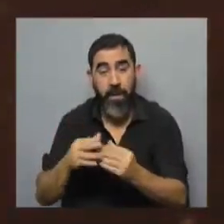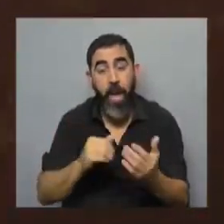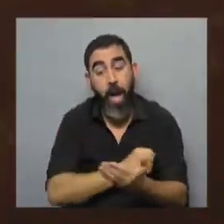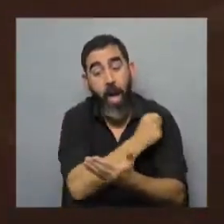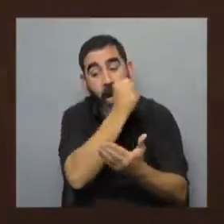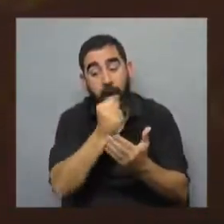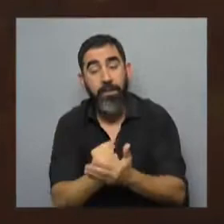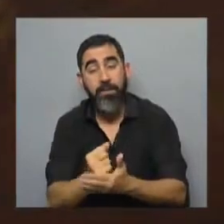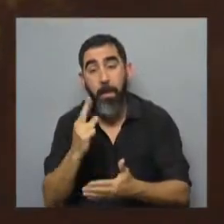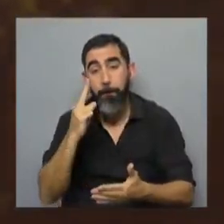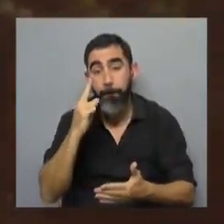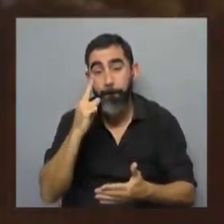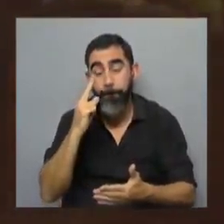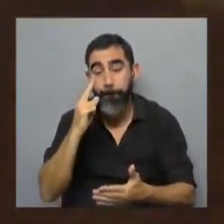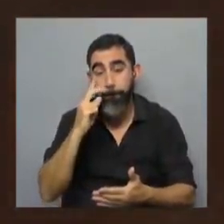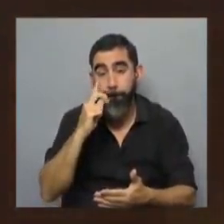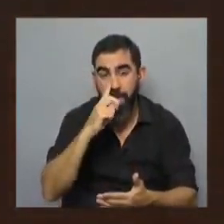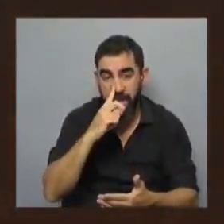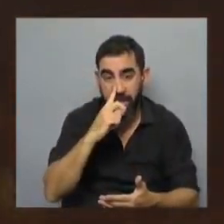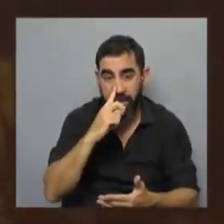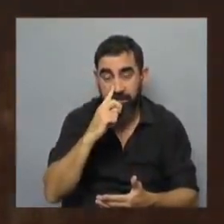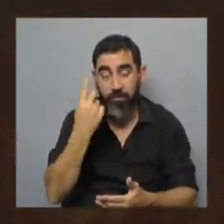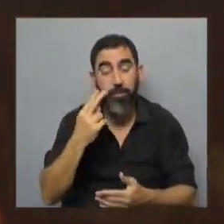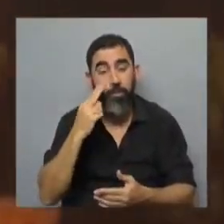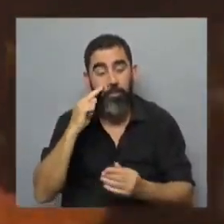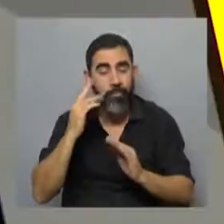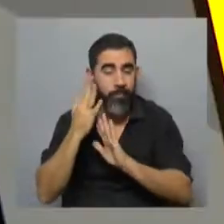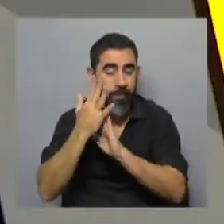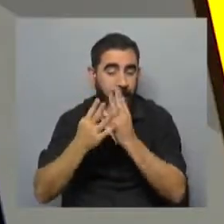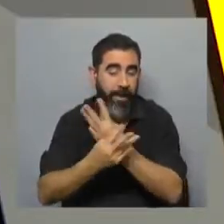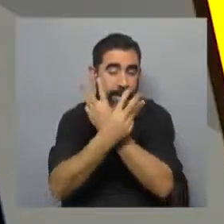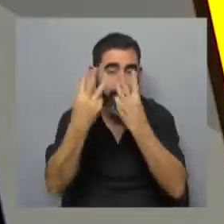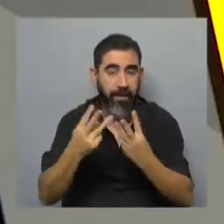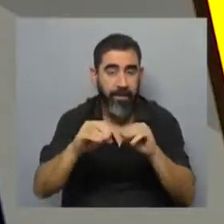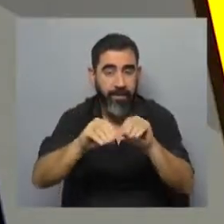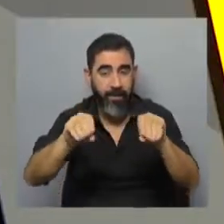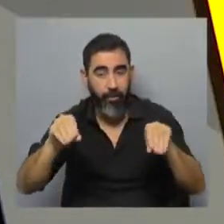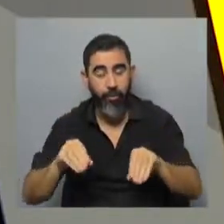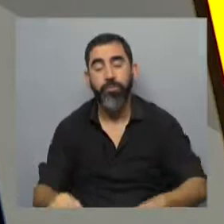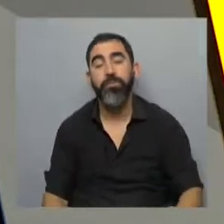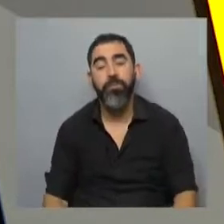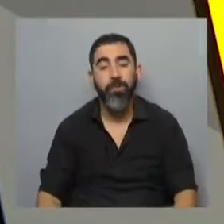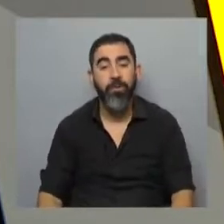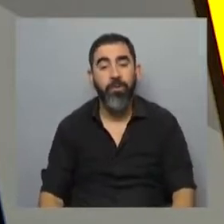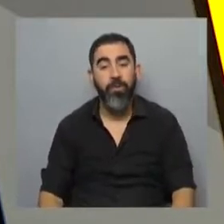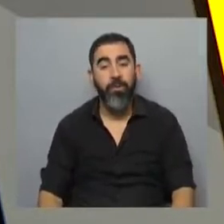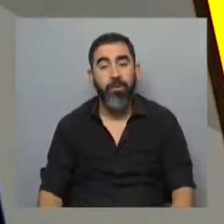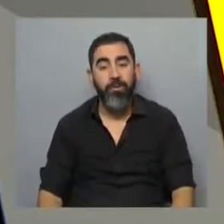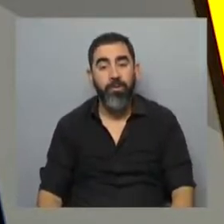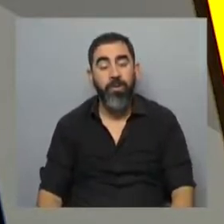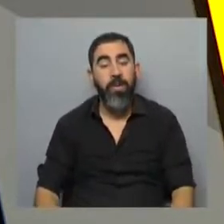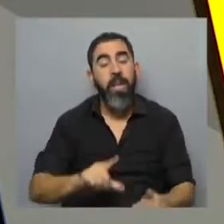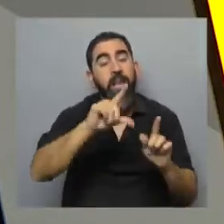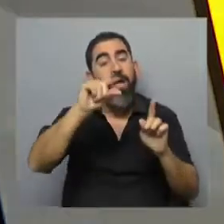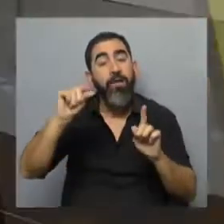en la cabecera del Santa Lucía, y el problema está distribuido en el territorio. Y para terminar con esta mirada, en la gráfica